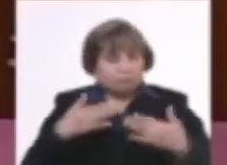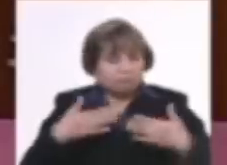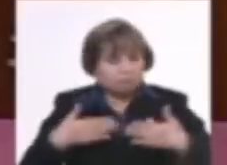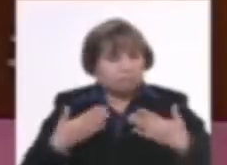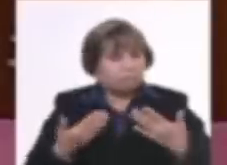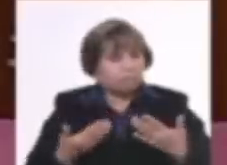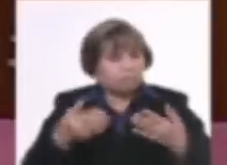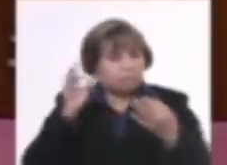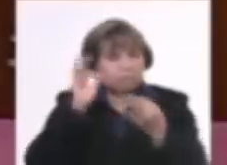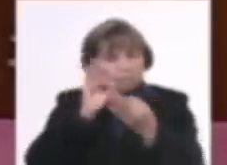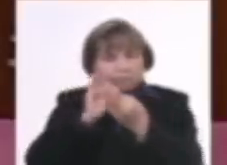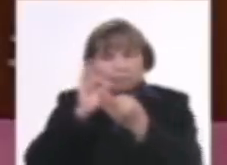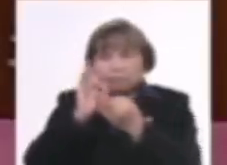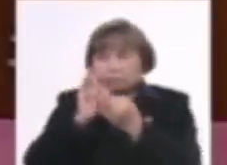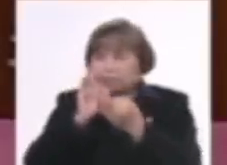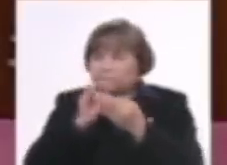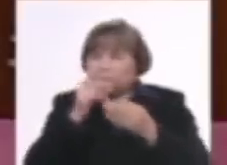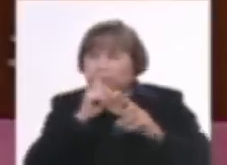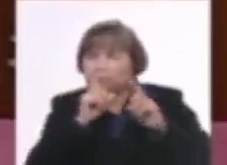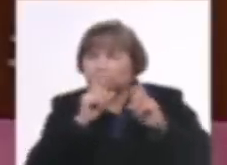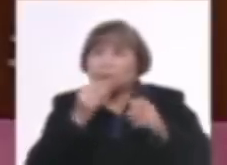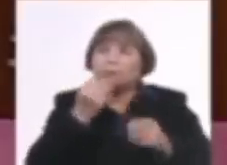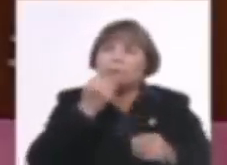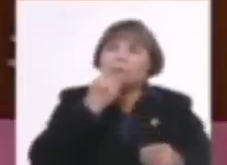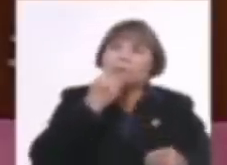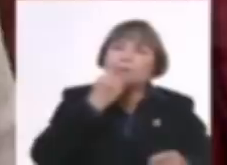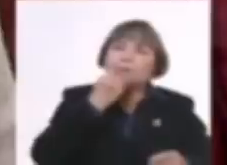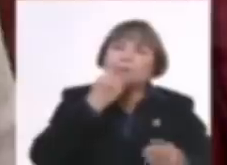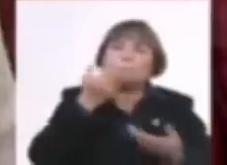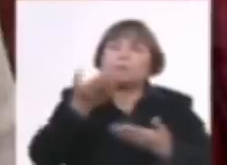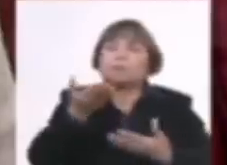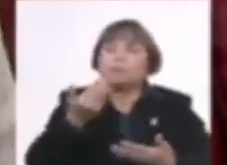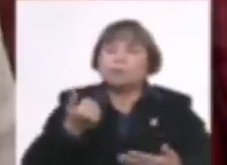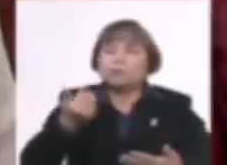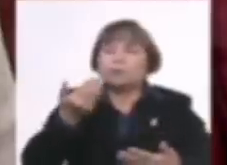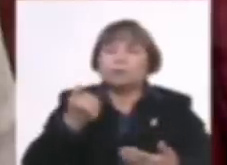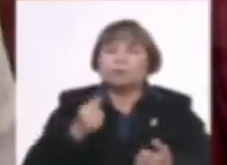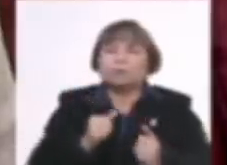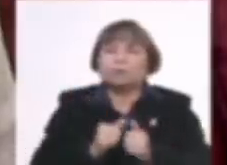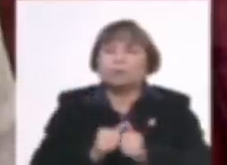¿Puede precisarnos usted quién la convoca a